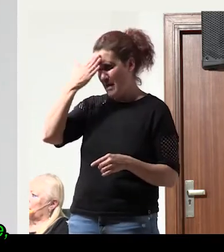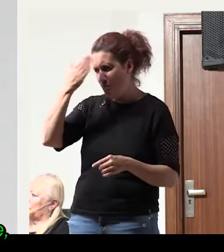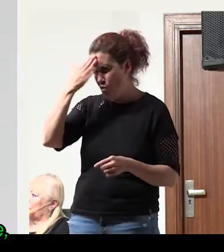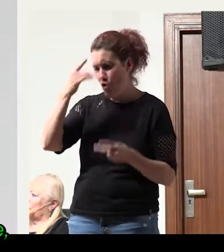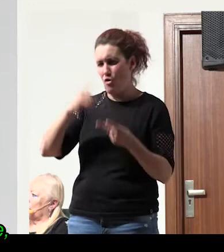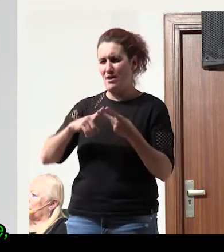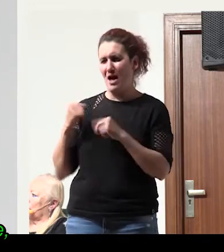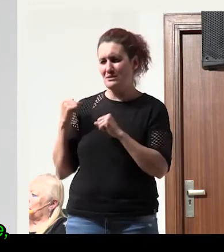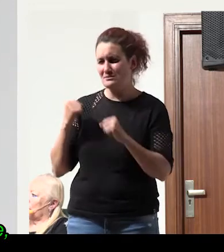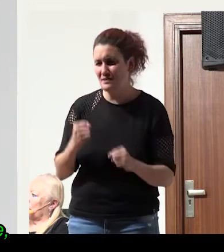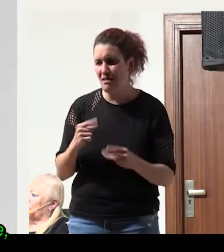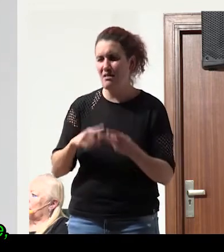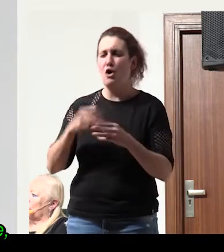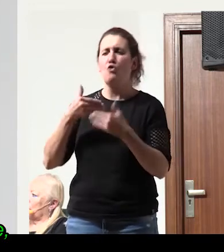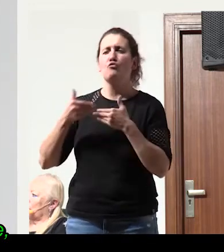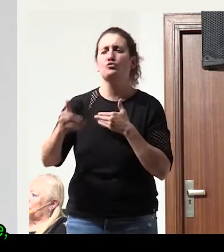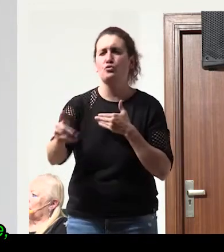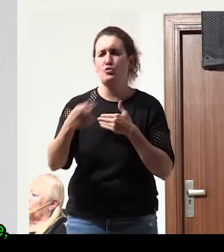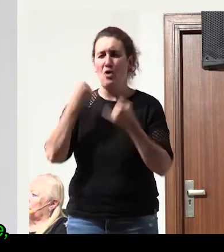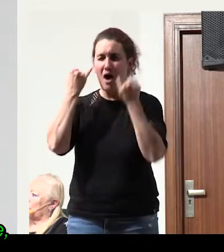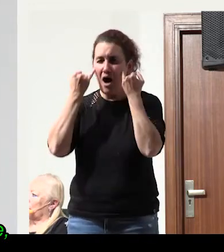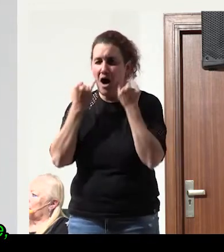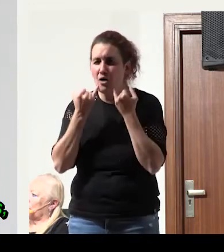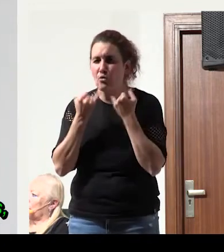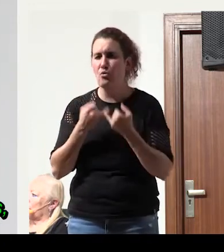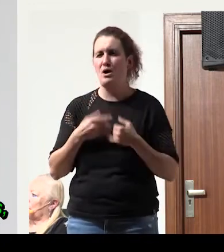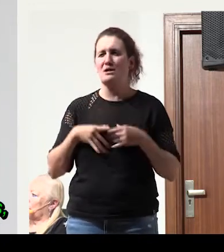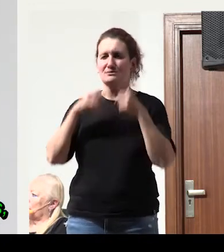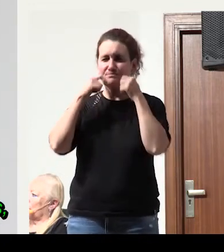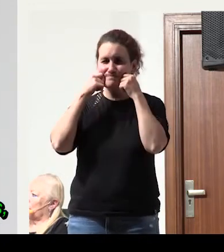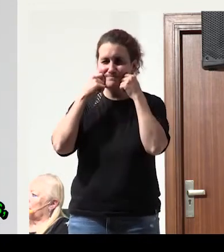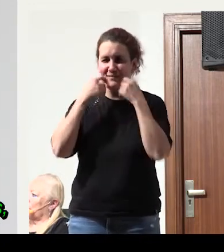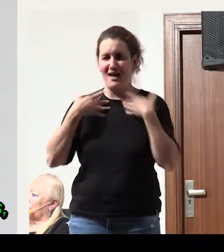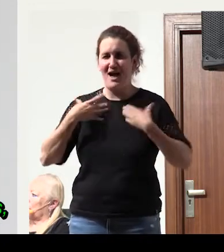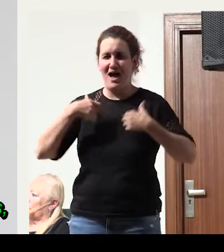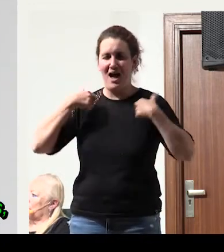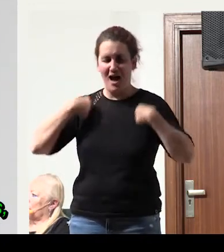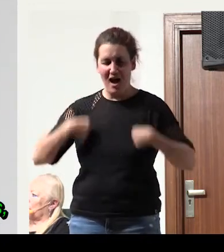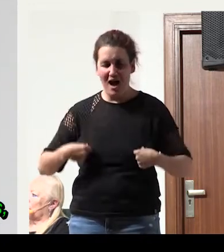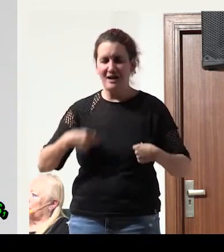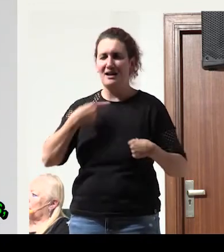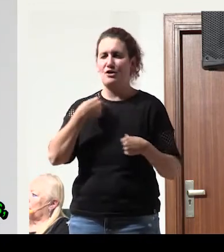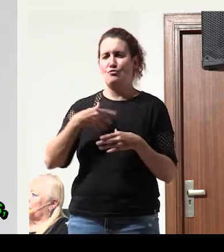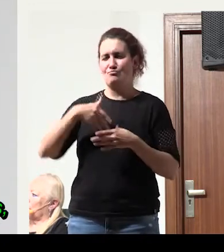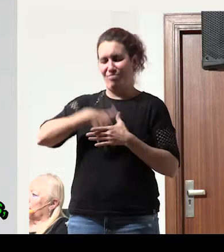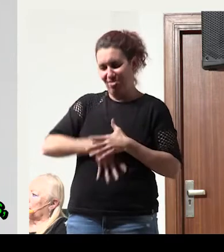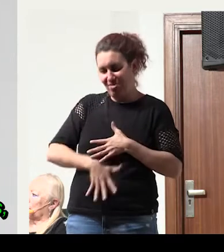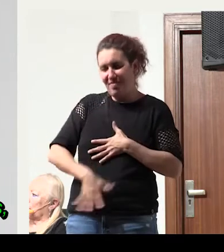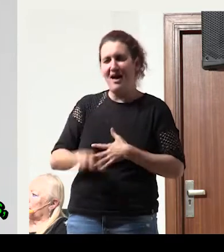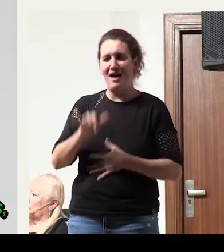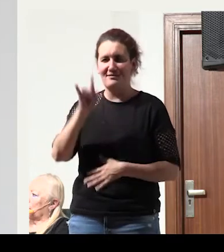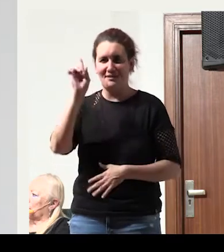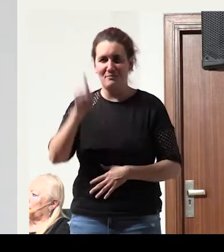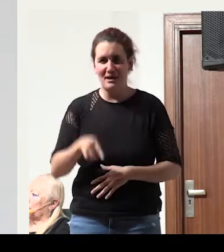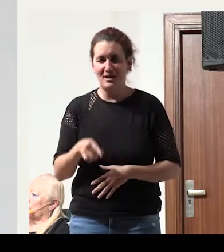en las arrugas de mi piel, en las blanduras de mi carne, en los flujos de mis entrañas, en el dolor de mis